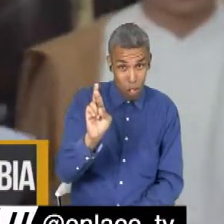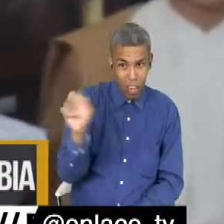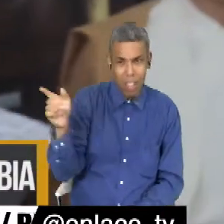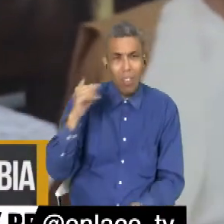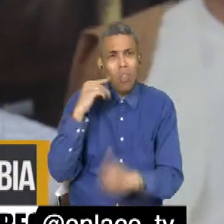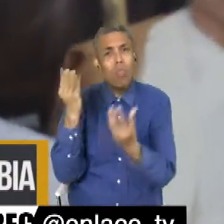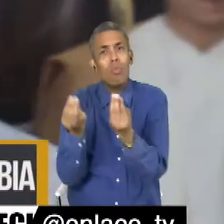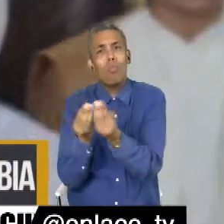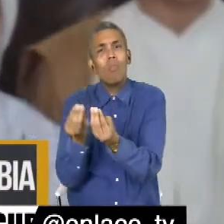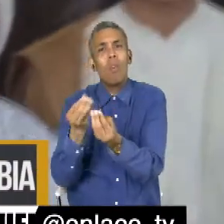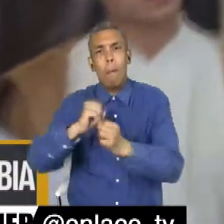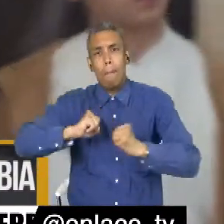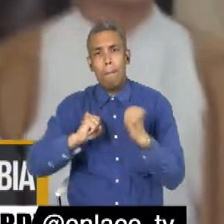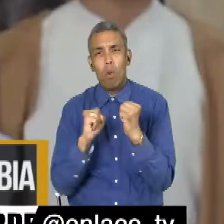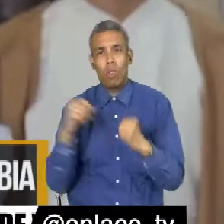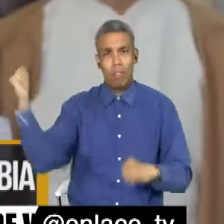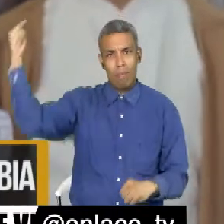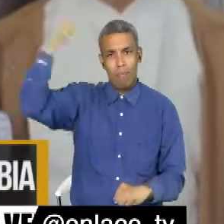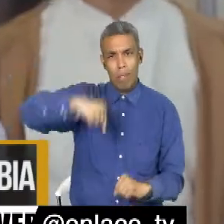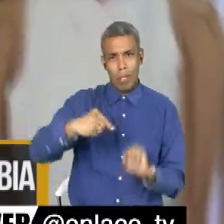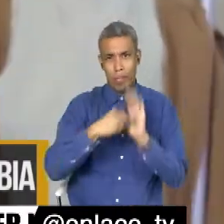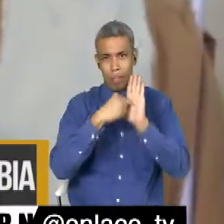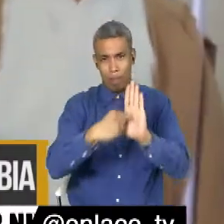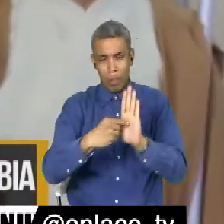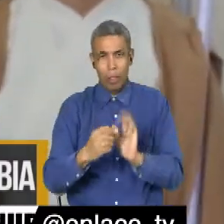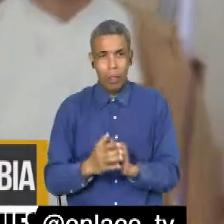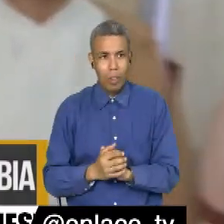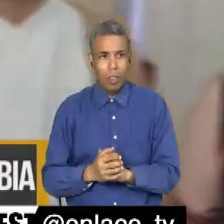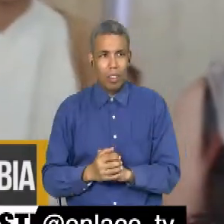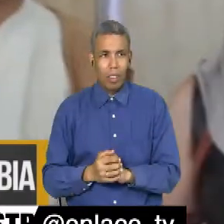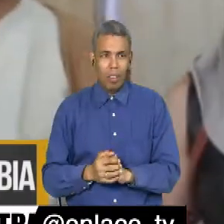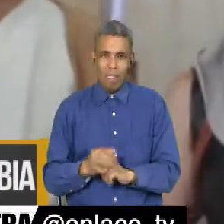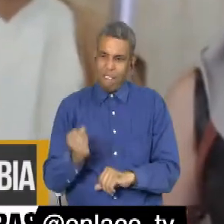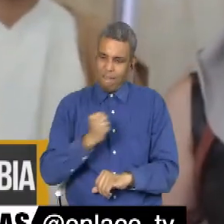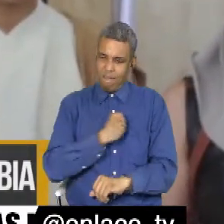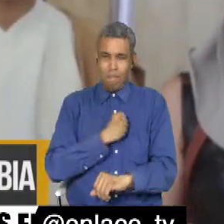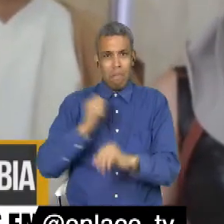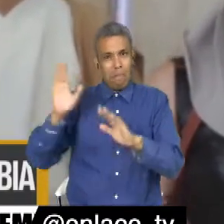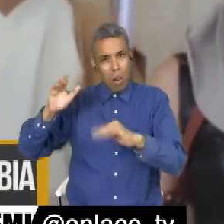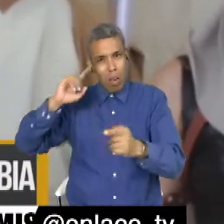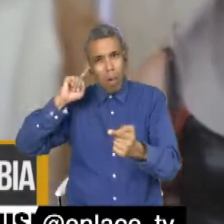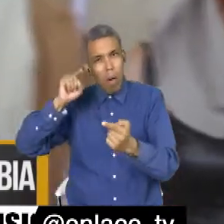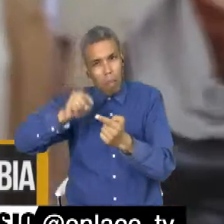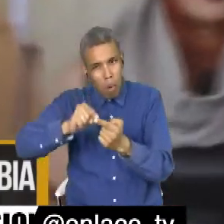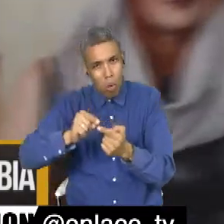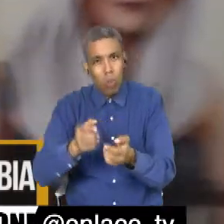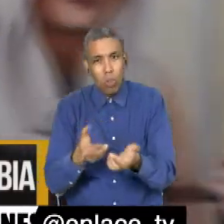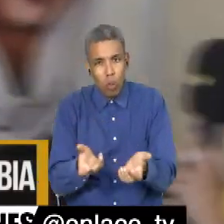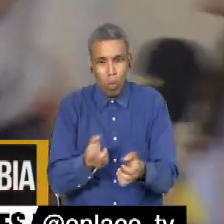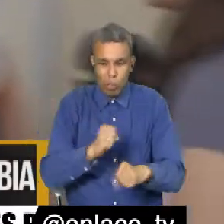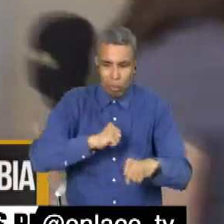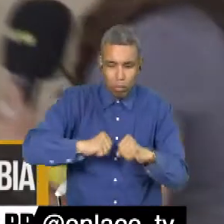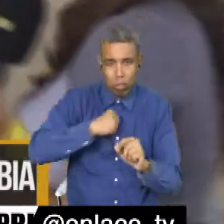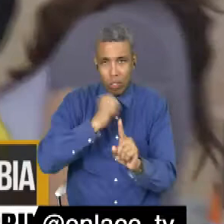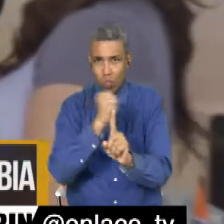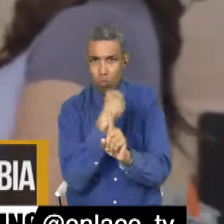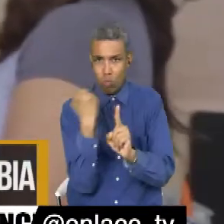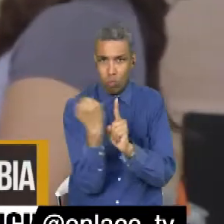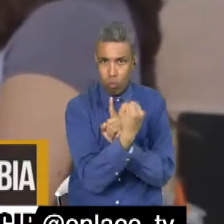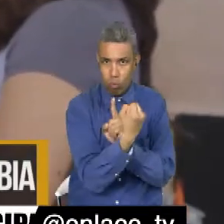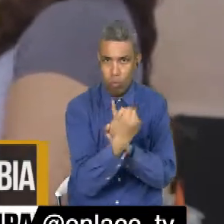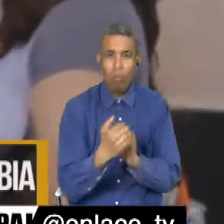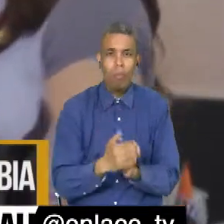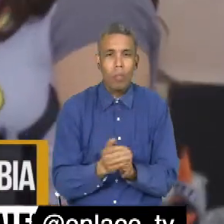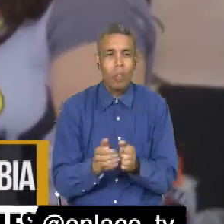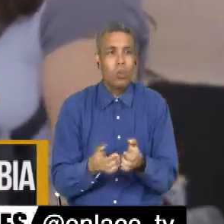poder de esta manera decirle al mundo que son seguidores, pero que también tienen un objetivo importante y es una labor social. Buenas tardes, ¿con quién estoy en